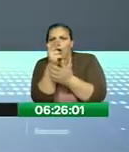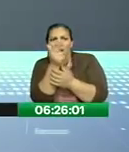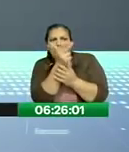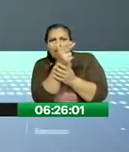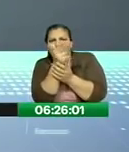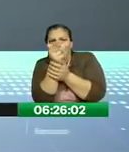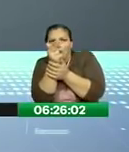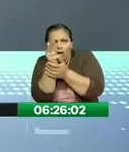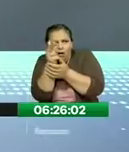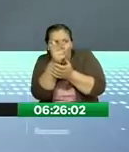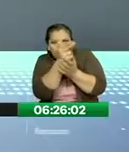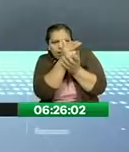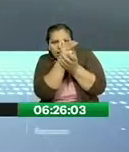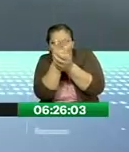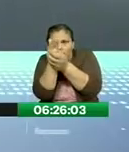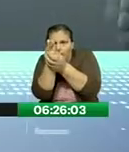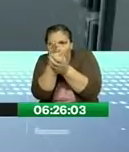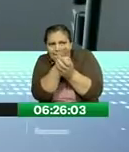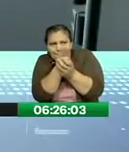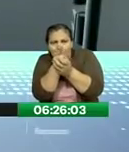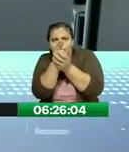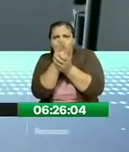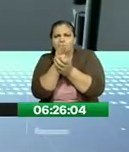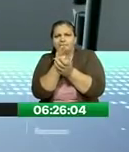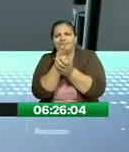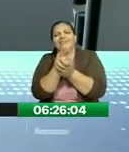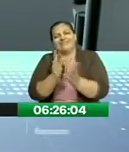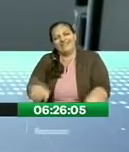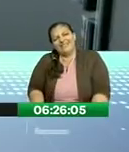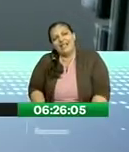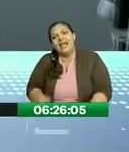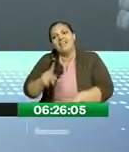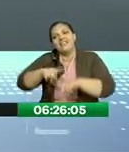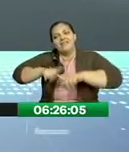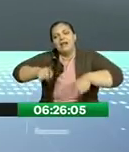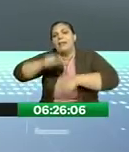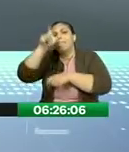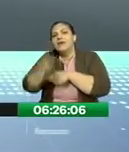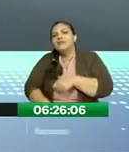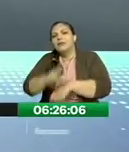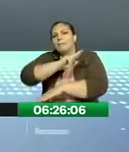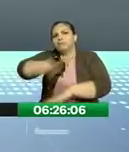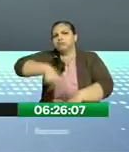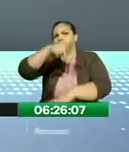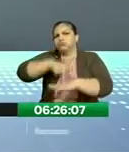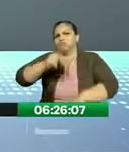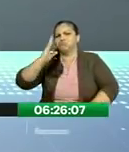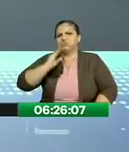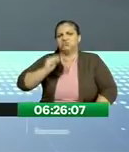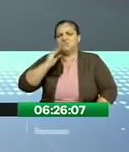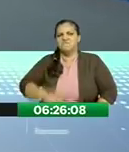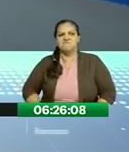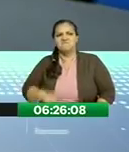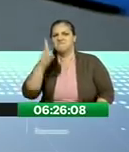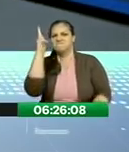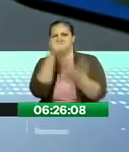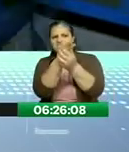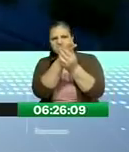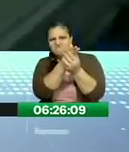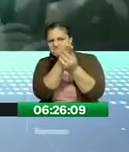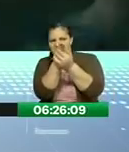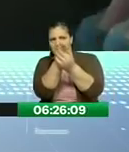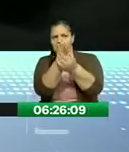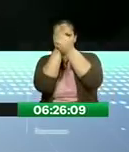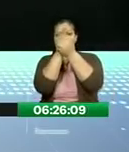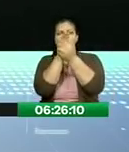tiro? En la parte noble, porque lo mató. En la cabeza, y sí, otro fue por acá por el hombro. Lo mató. Entonces, eso es